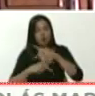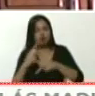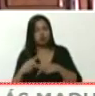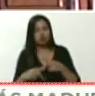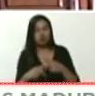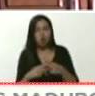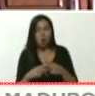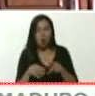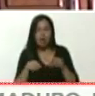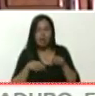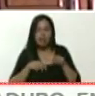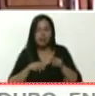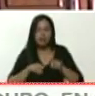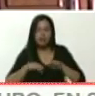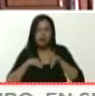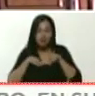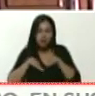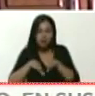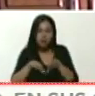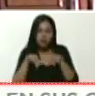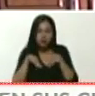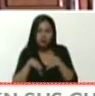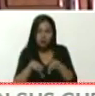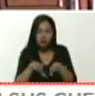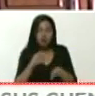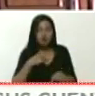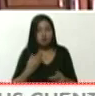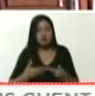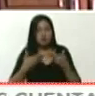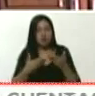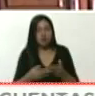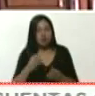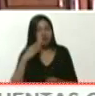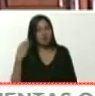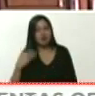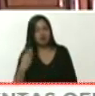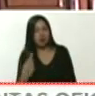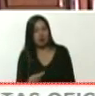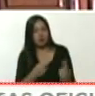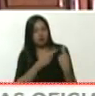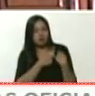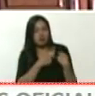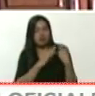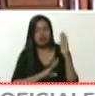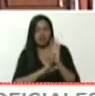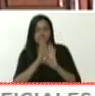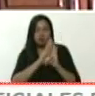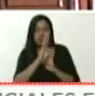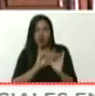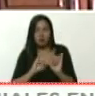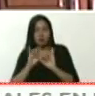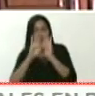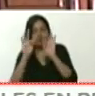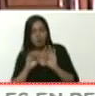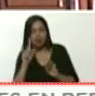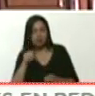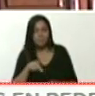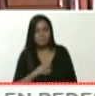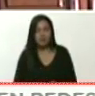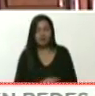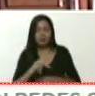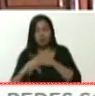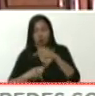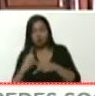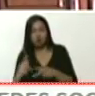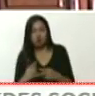textiles. Porque le estoy entregando a la juventud la responsabilidad de desarrollar el conglomerado de producción